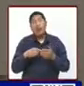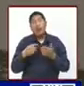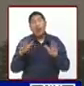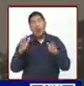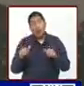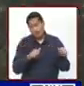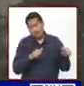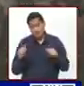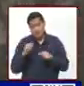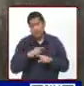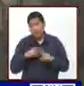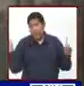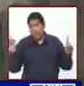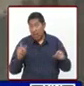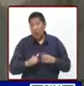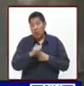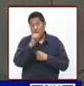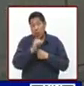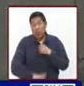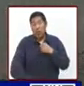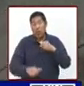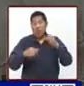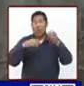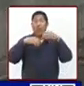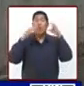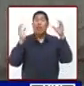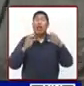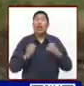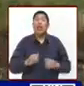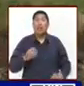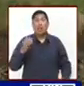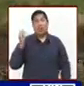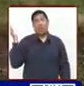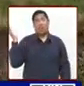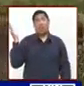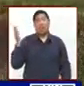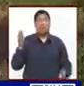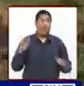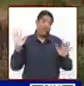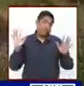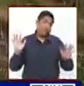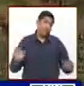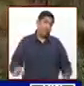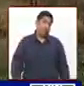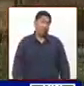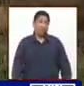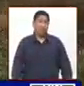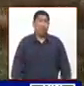embargo, el daño al medio ambiente está hecho y aquello es irreversible.